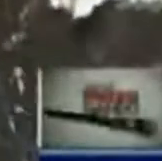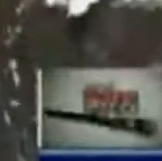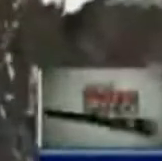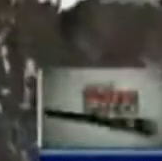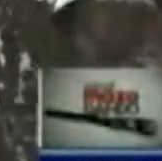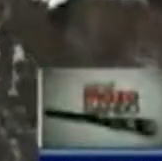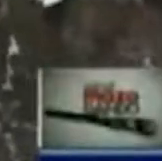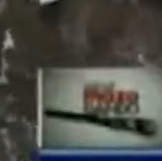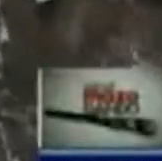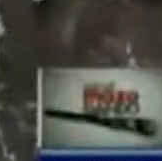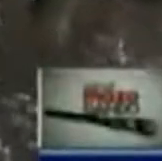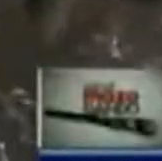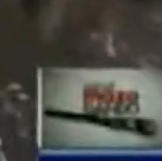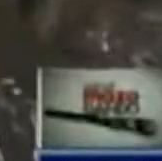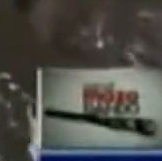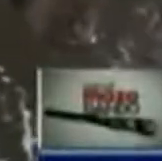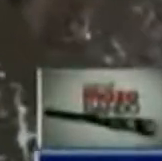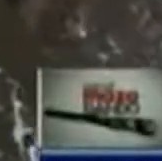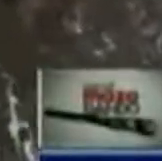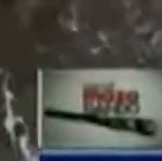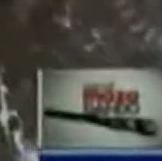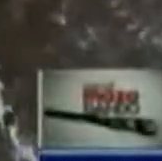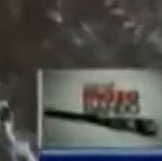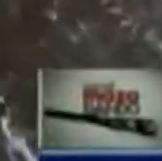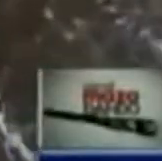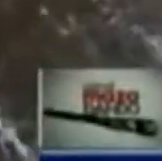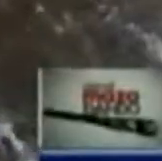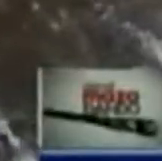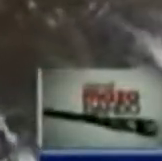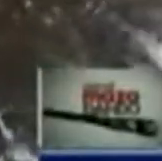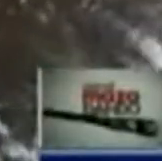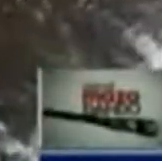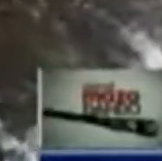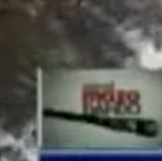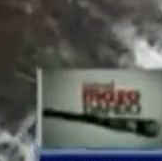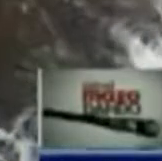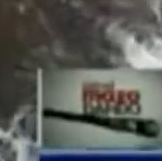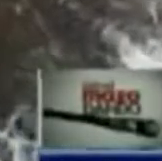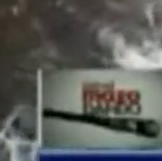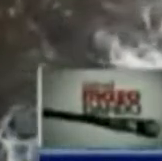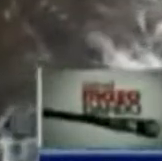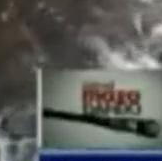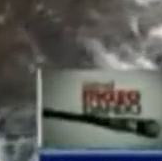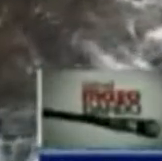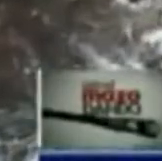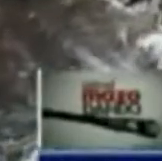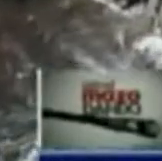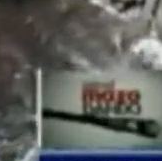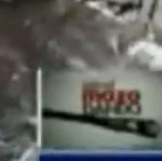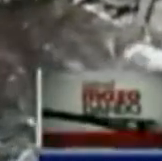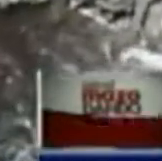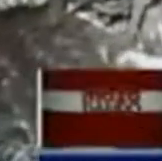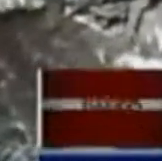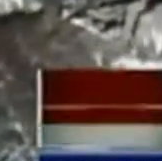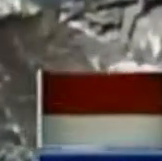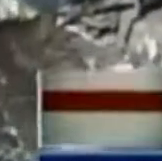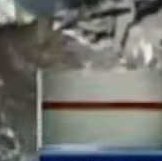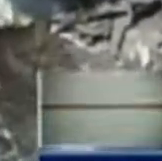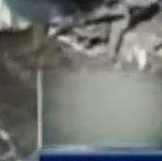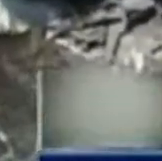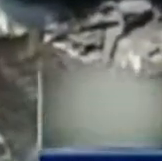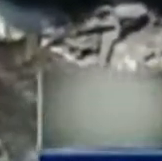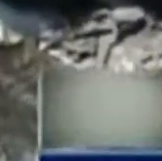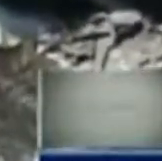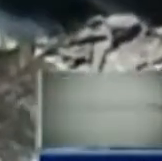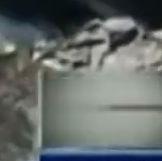porque donde cuando Y cómo es que quiere vivir creo que hace